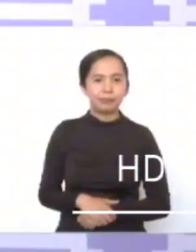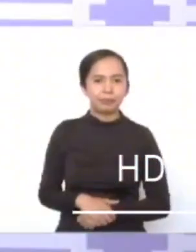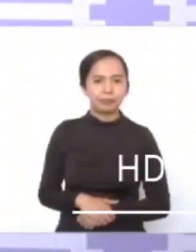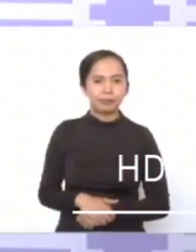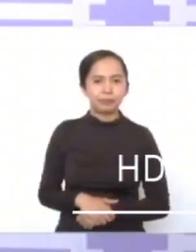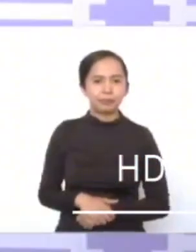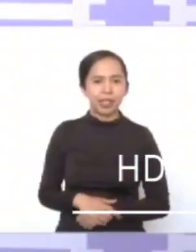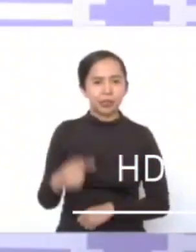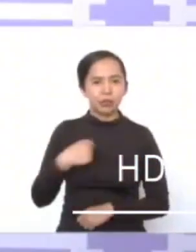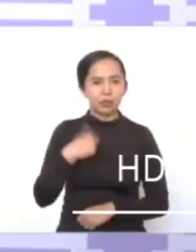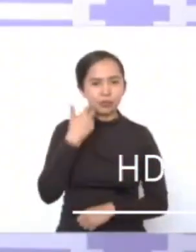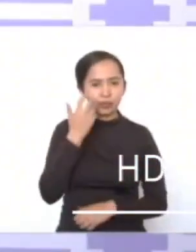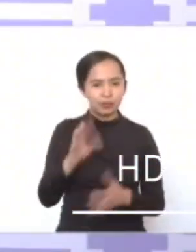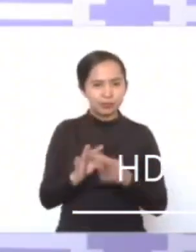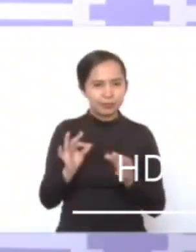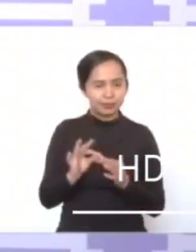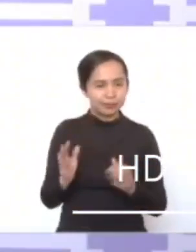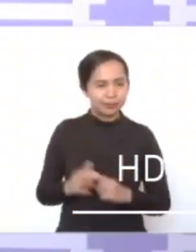finalmente quiero comentar lo siguiente.